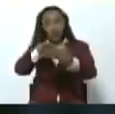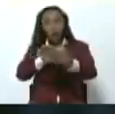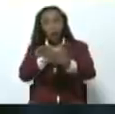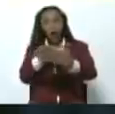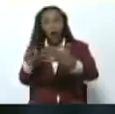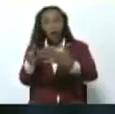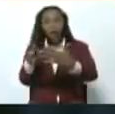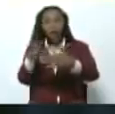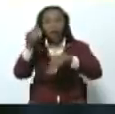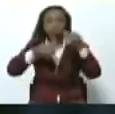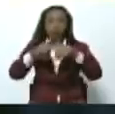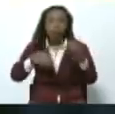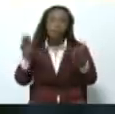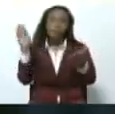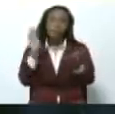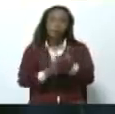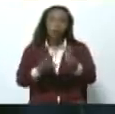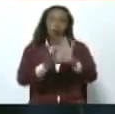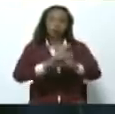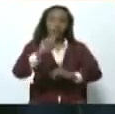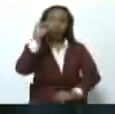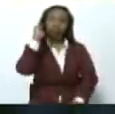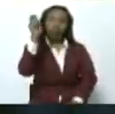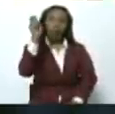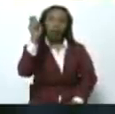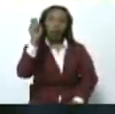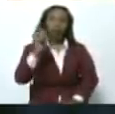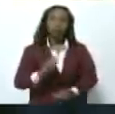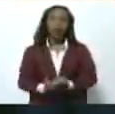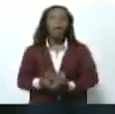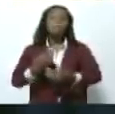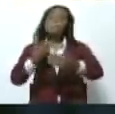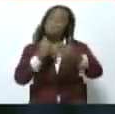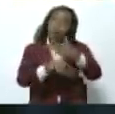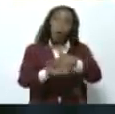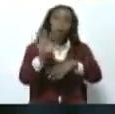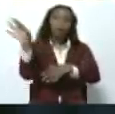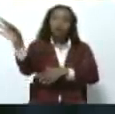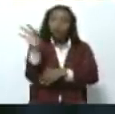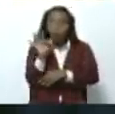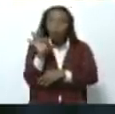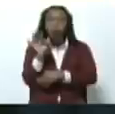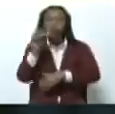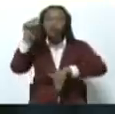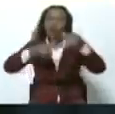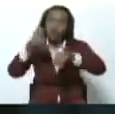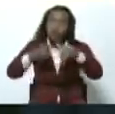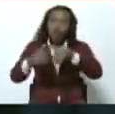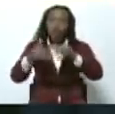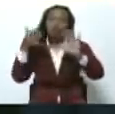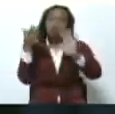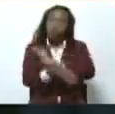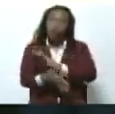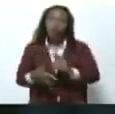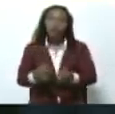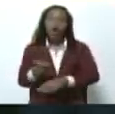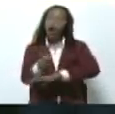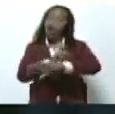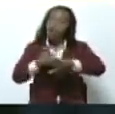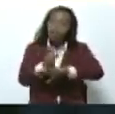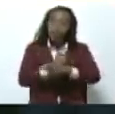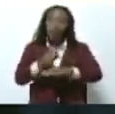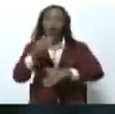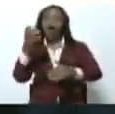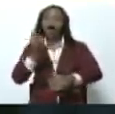electoral establecido en la Constitución, vamos a elegir con el voto gobernaciones,